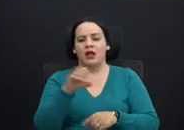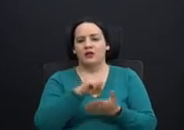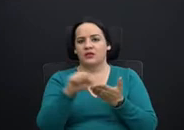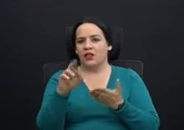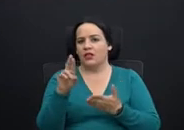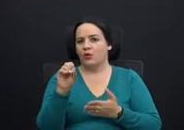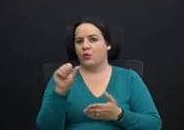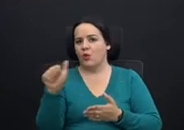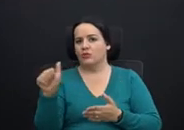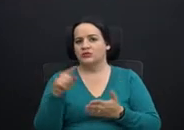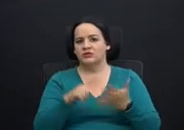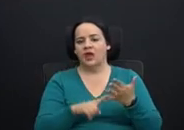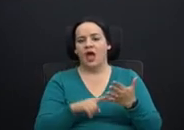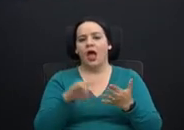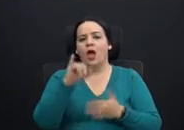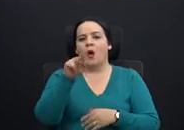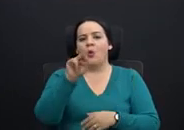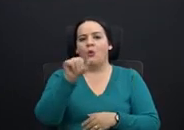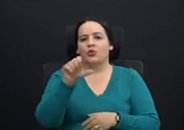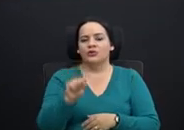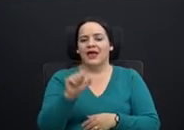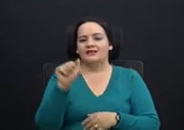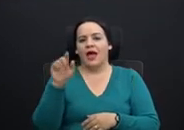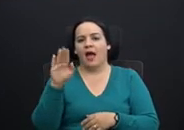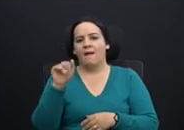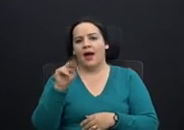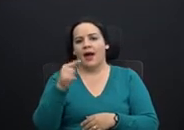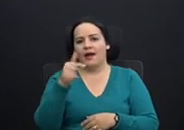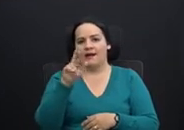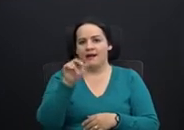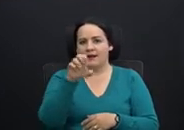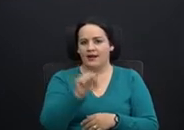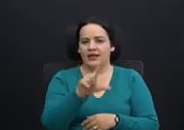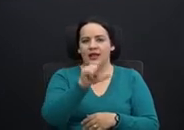Rosa, en las juntas de Avangares, en Líbano de Tilarán, en